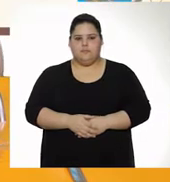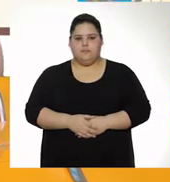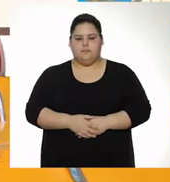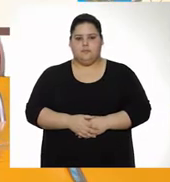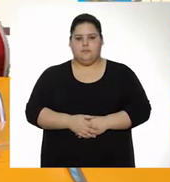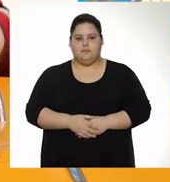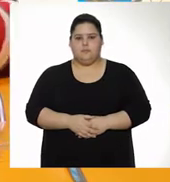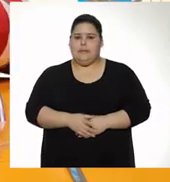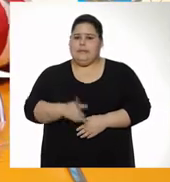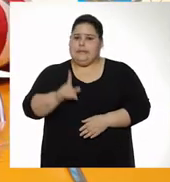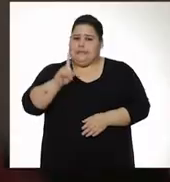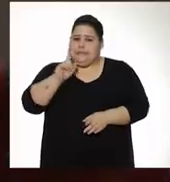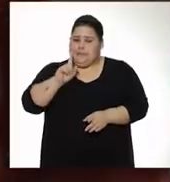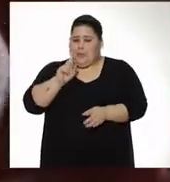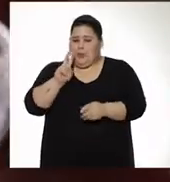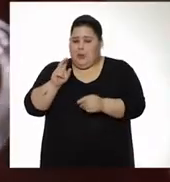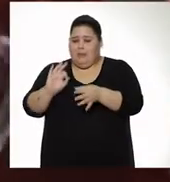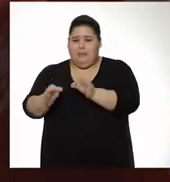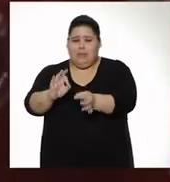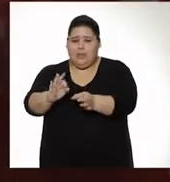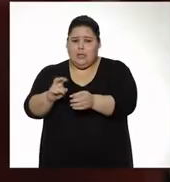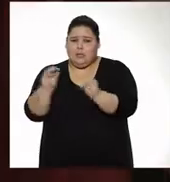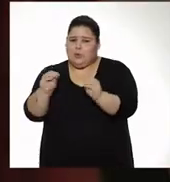Tratando de que no ensuciemos, fíjense.